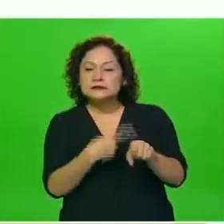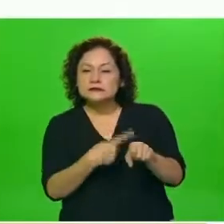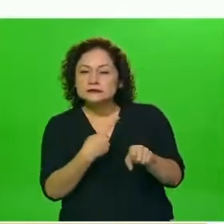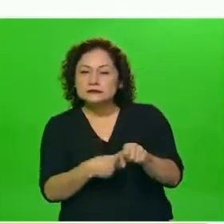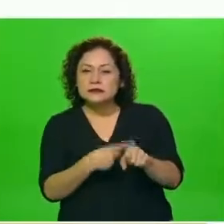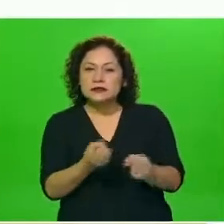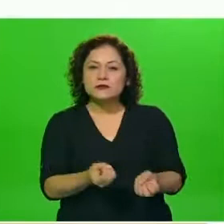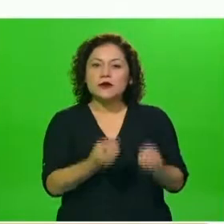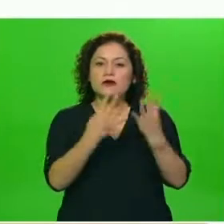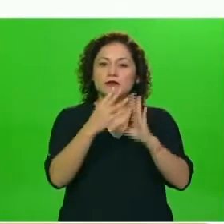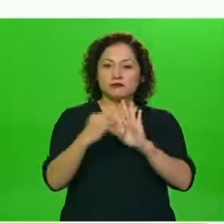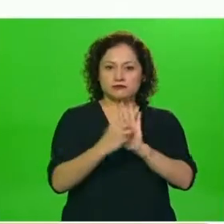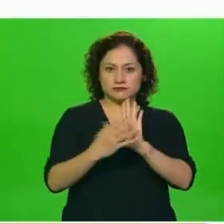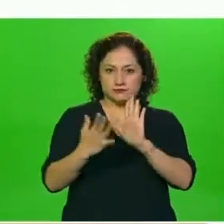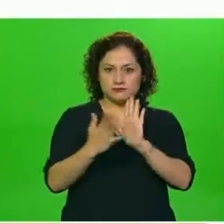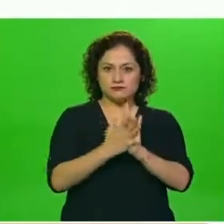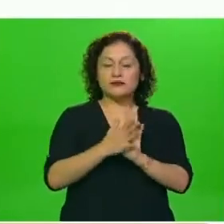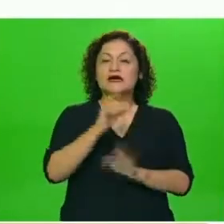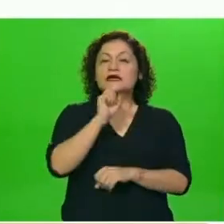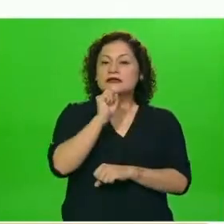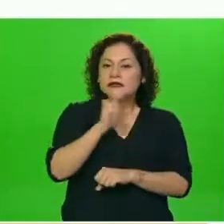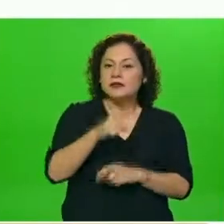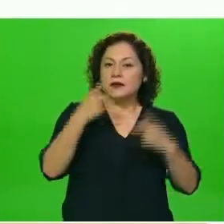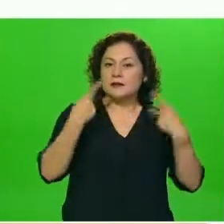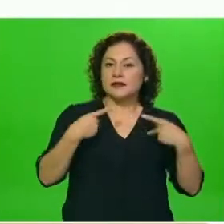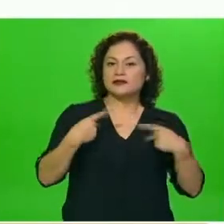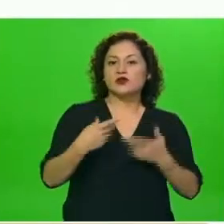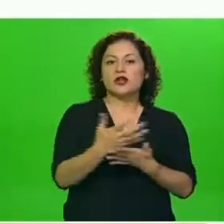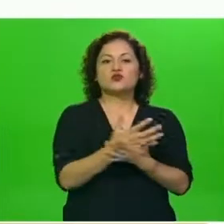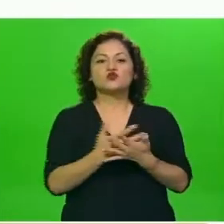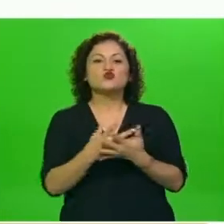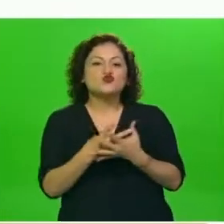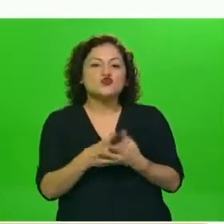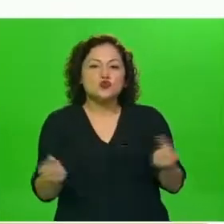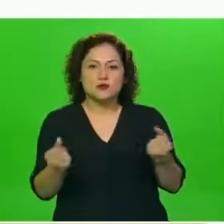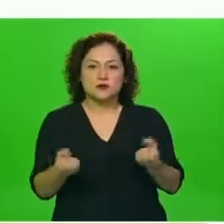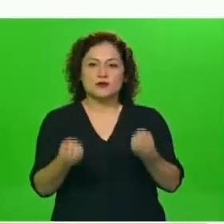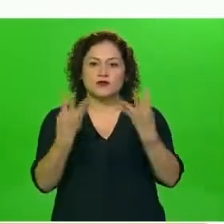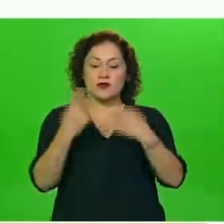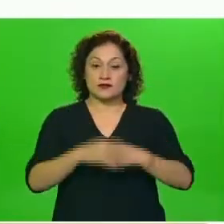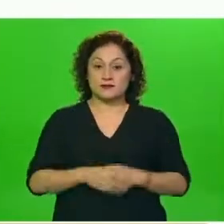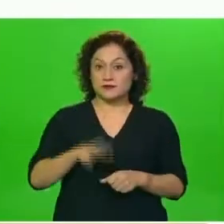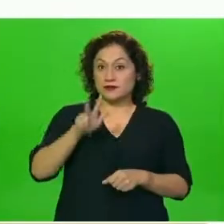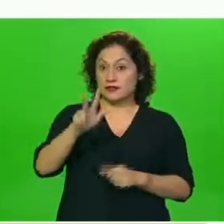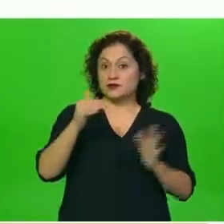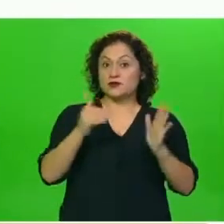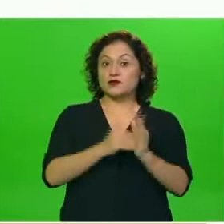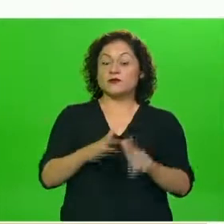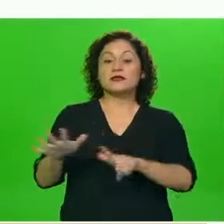las personas recuperadas. Para el día de hoy nosotros tenemos